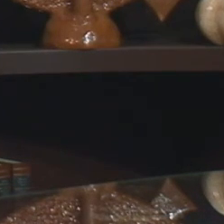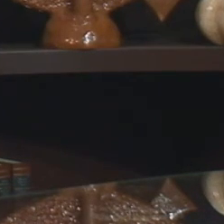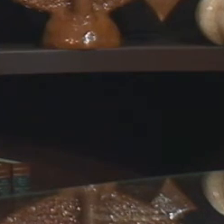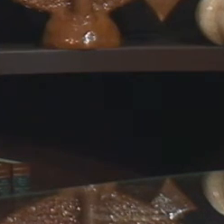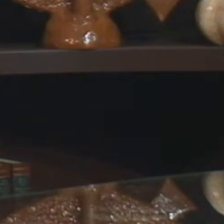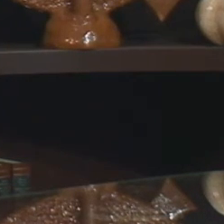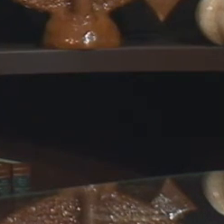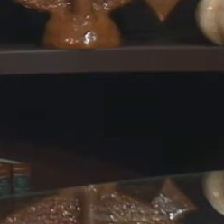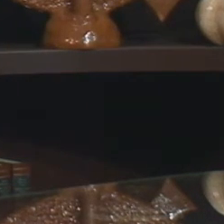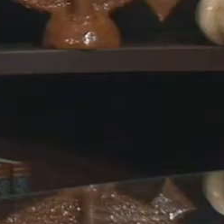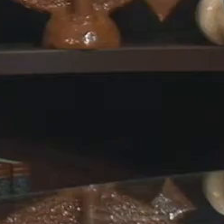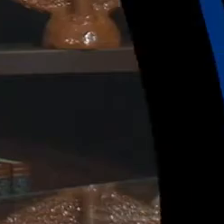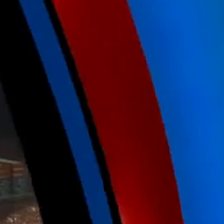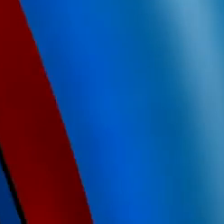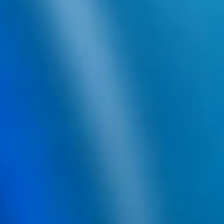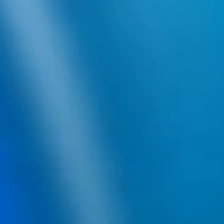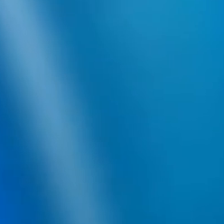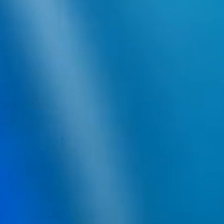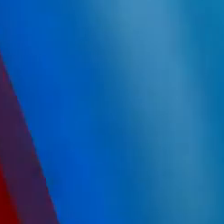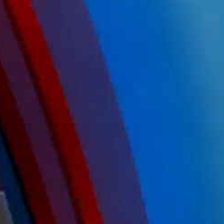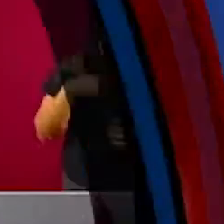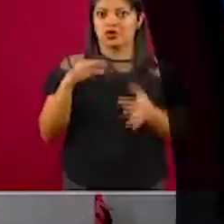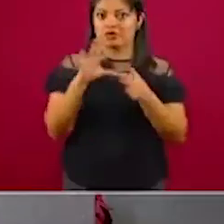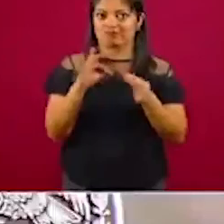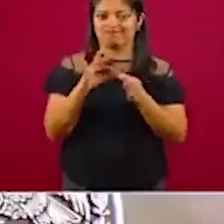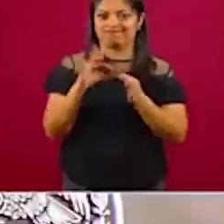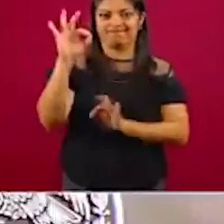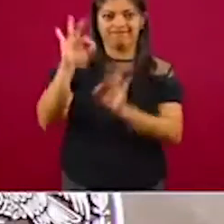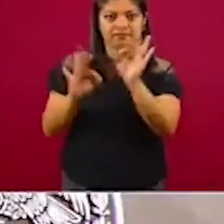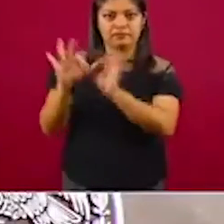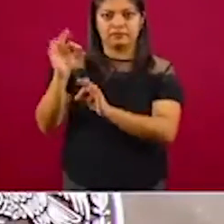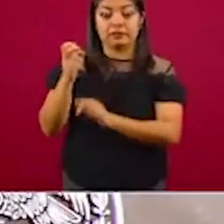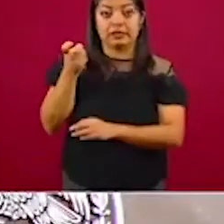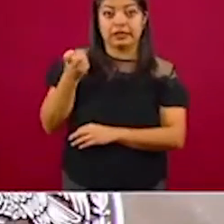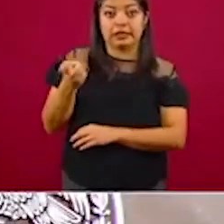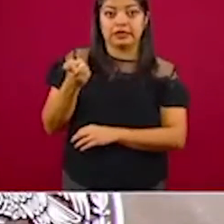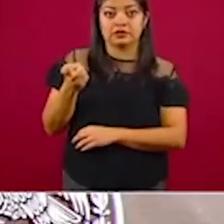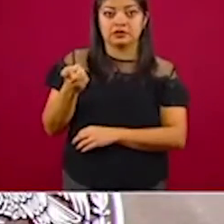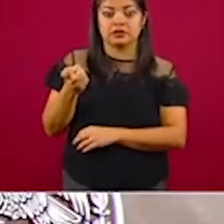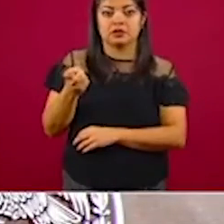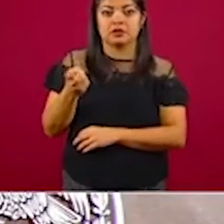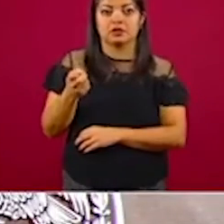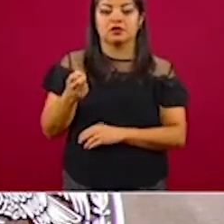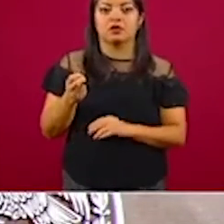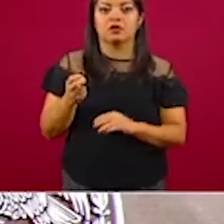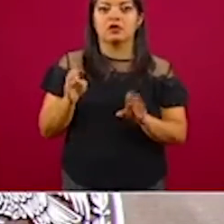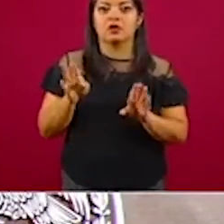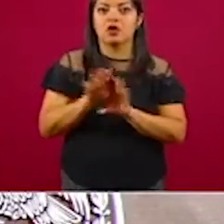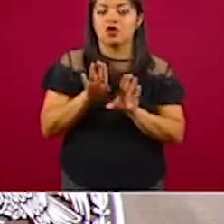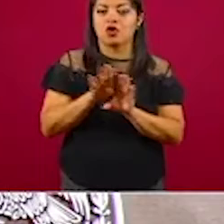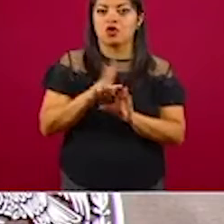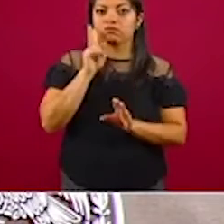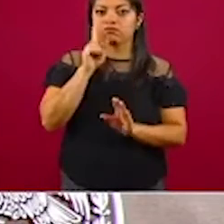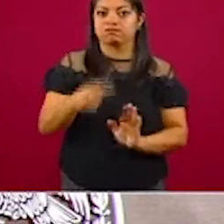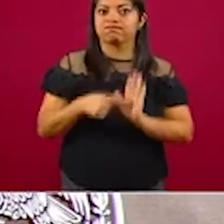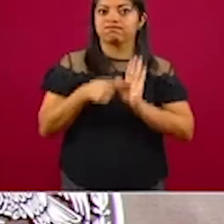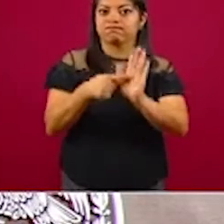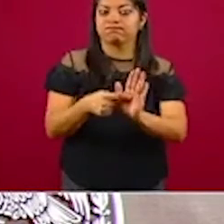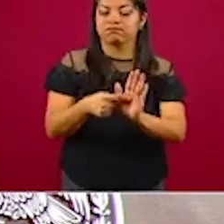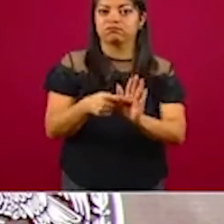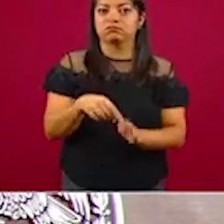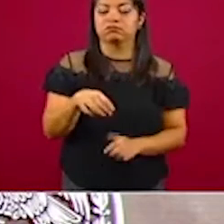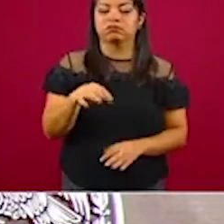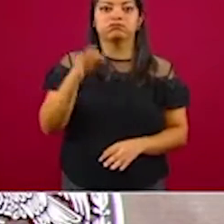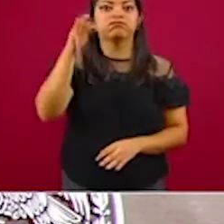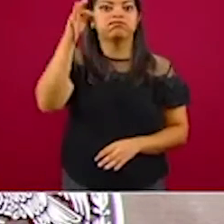Escuche. Estos números nos indican, nos ratifican el acierto